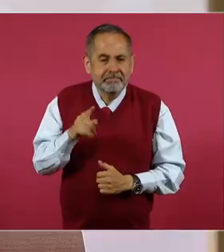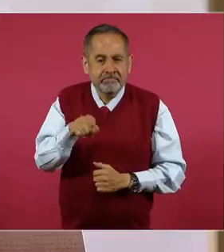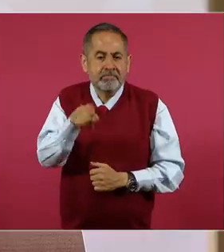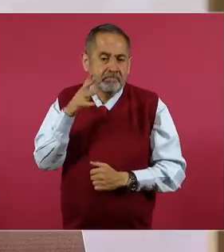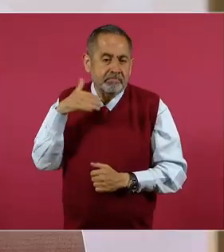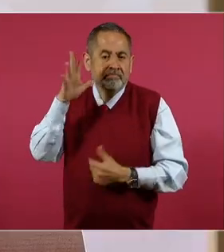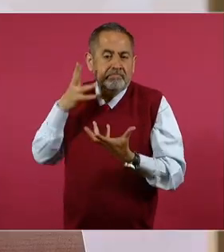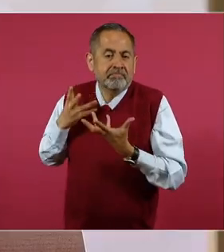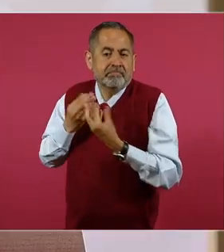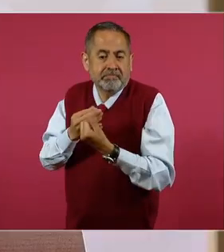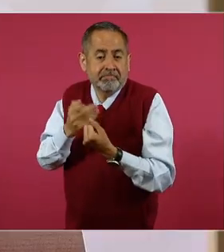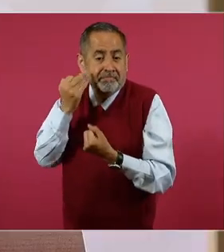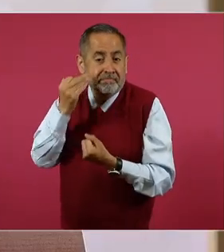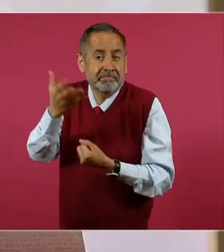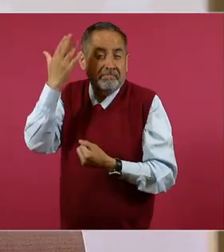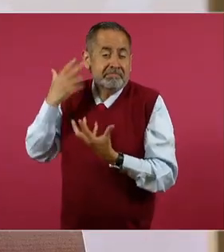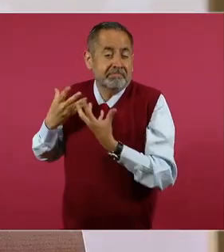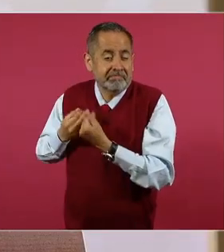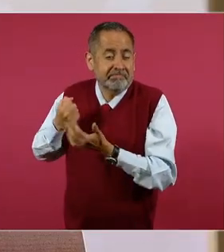estuvieron con nosotros.